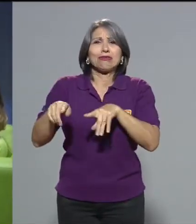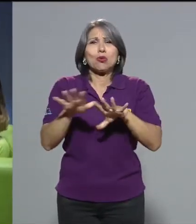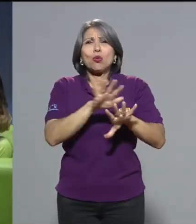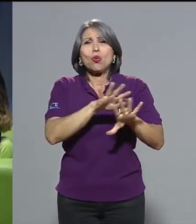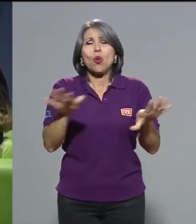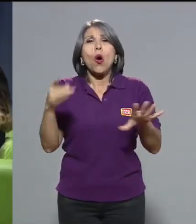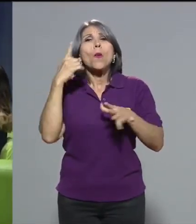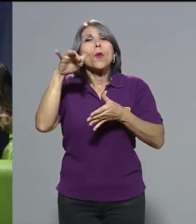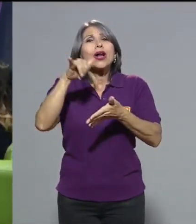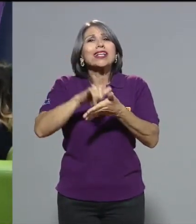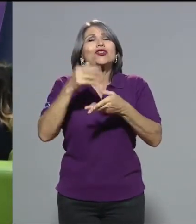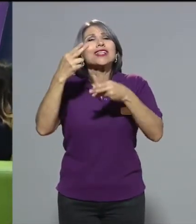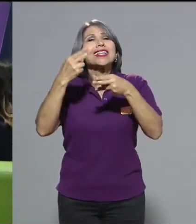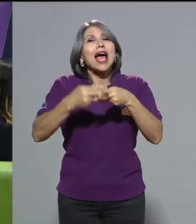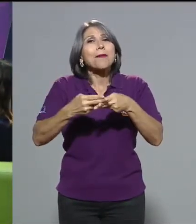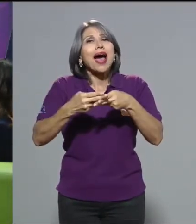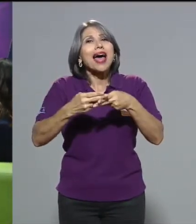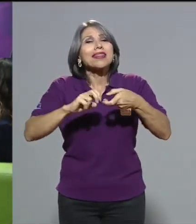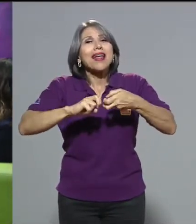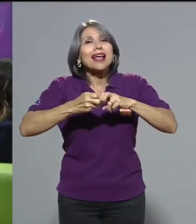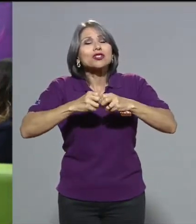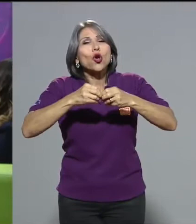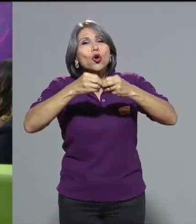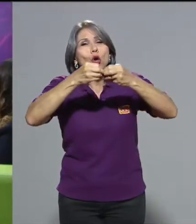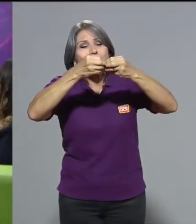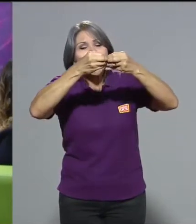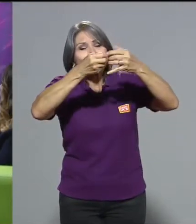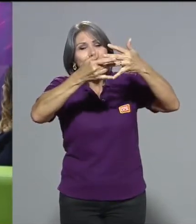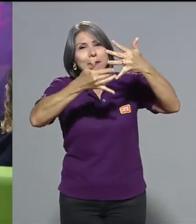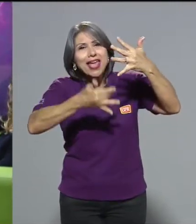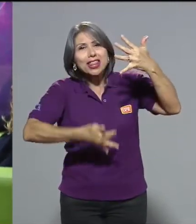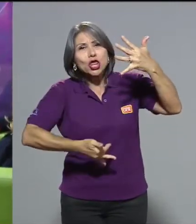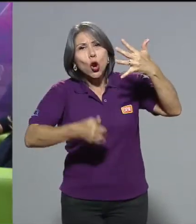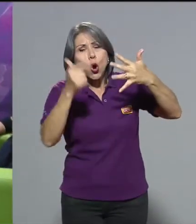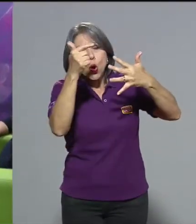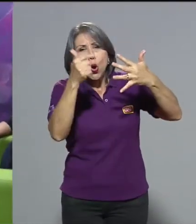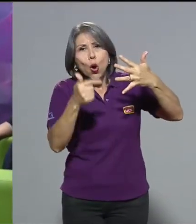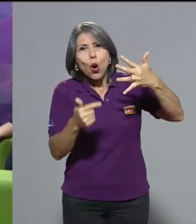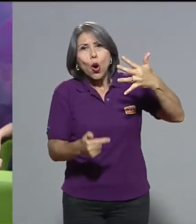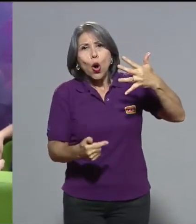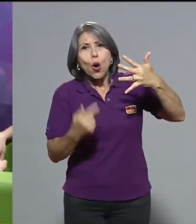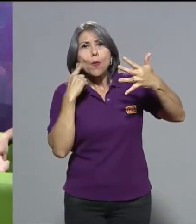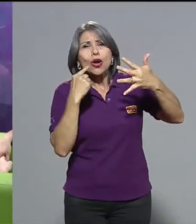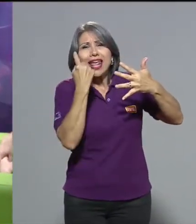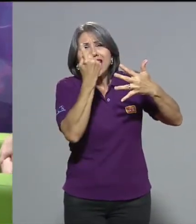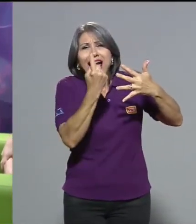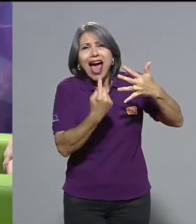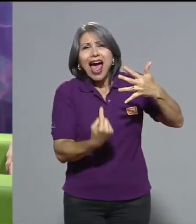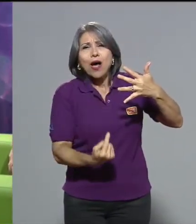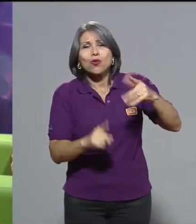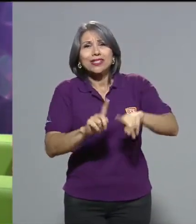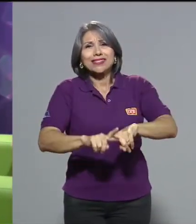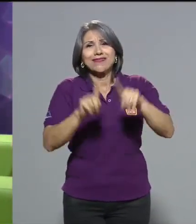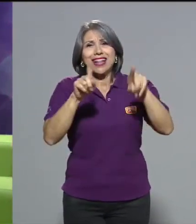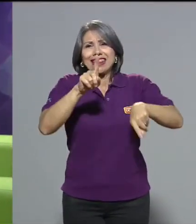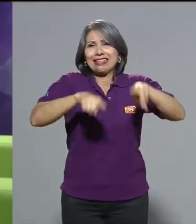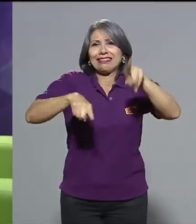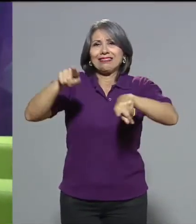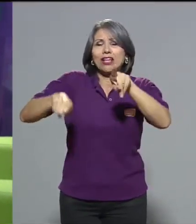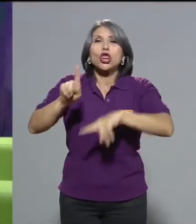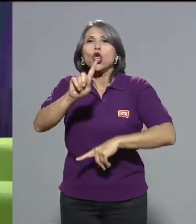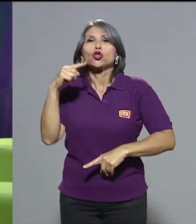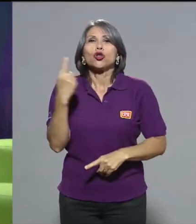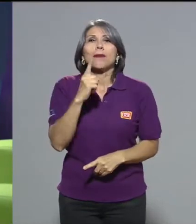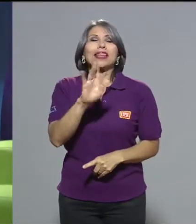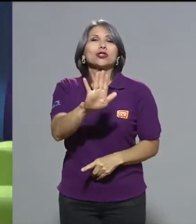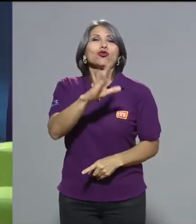del espectro. Y es un espectro porque cada uno es diferente, no solo en las características que presenta, sino en la